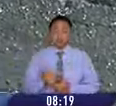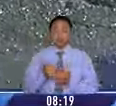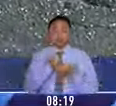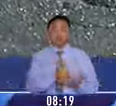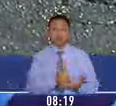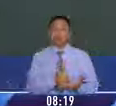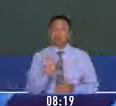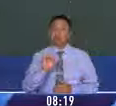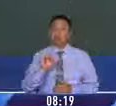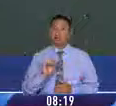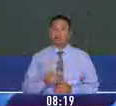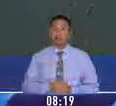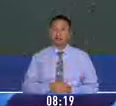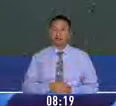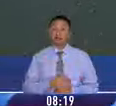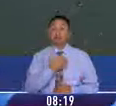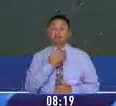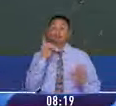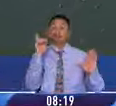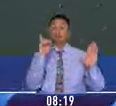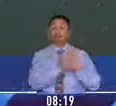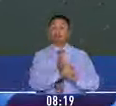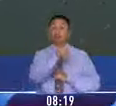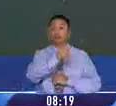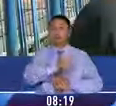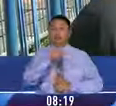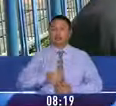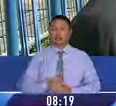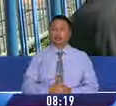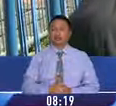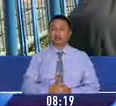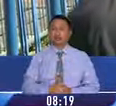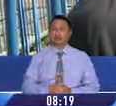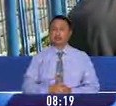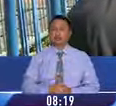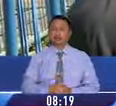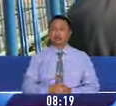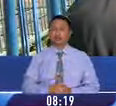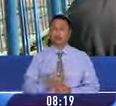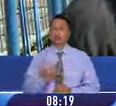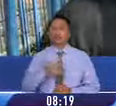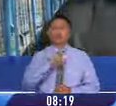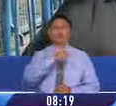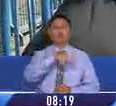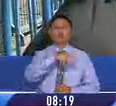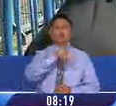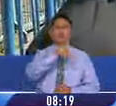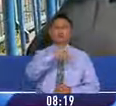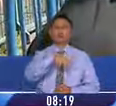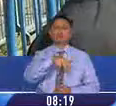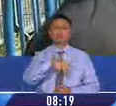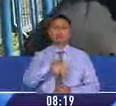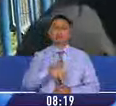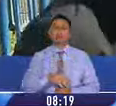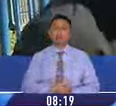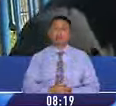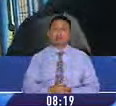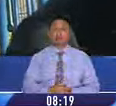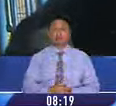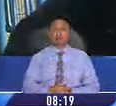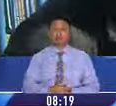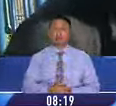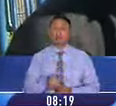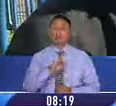haga nada. Así lo denuncian molestos los moradores. Será unos 2 meses, 3 meses, creo. Mal hecho. Porque